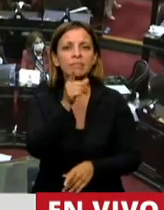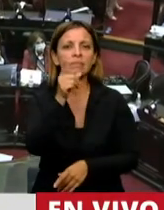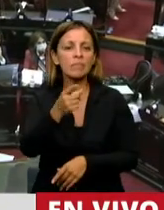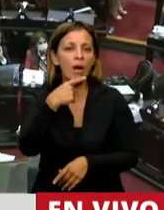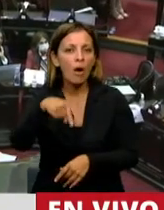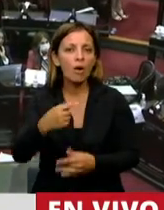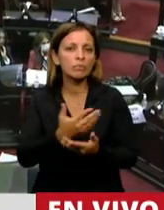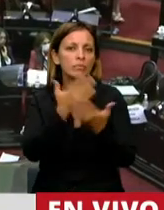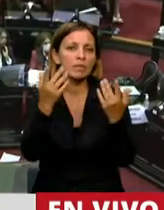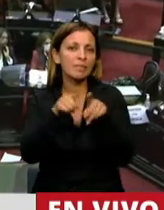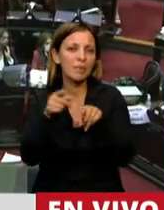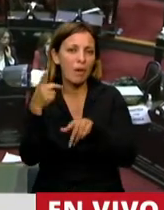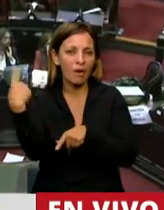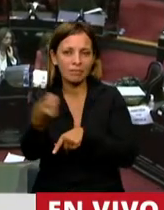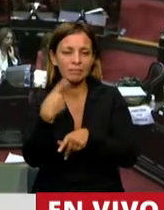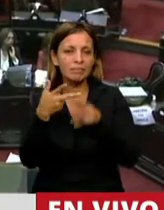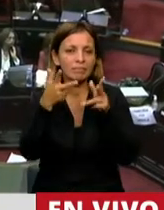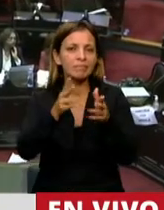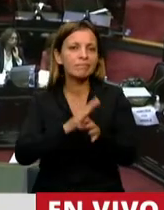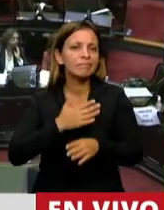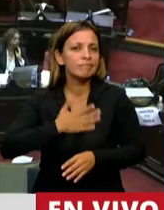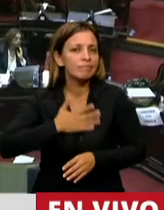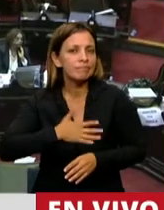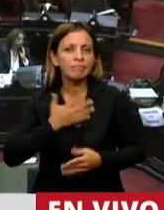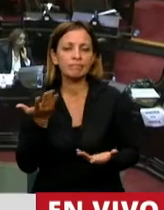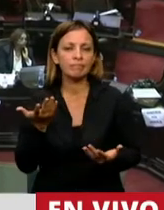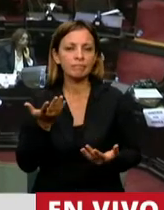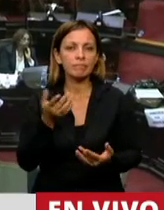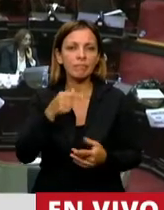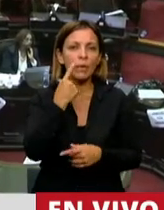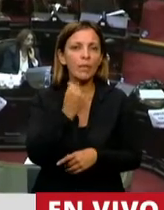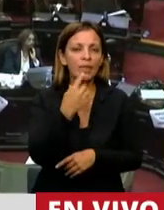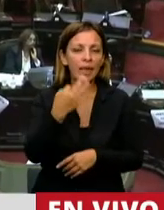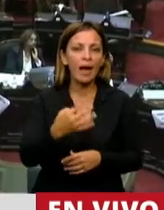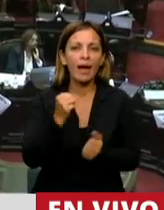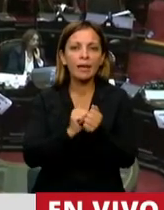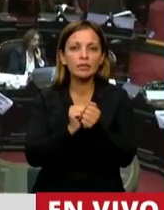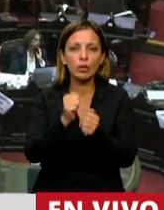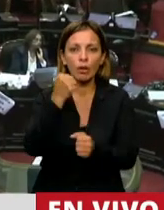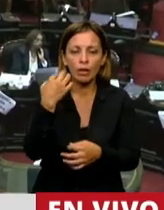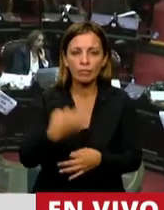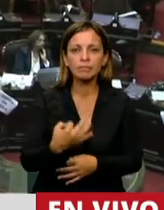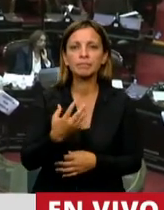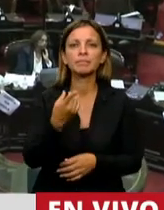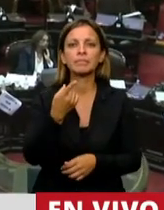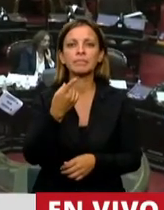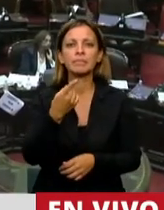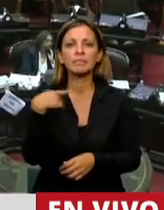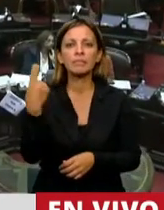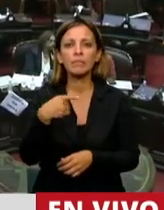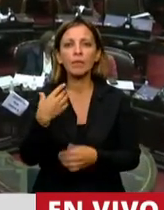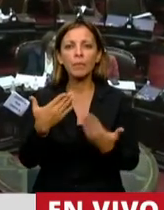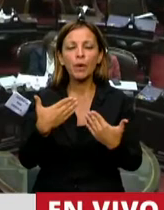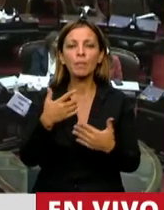sinceramente, hoy es un día, como dijeron todos, de celebración, es un día histórico y está bueno que podamos